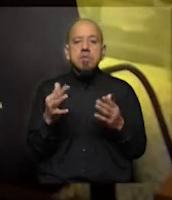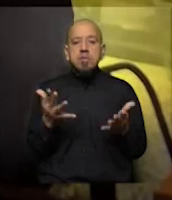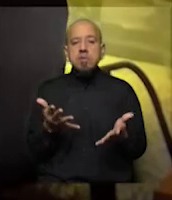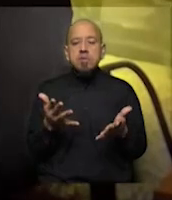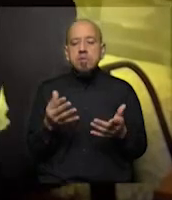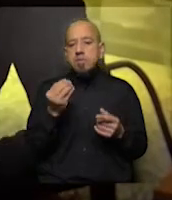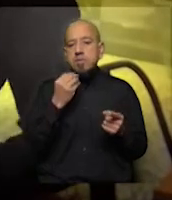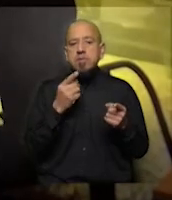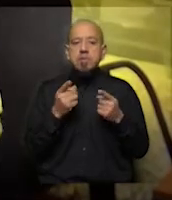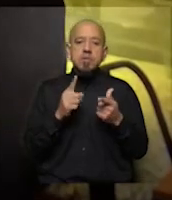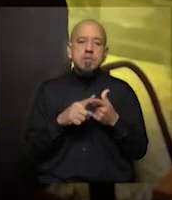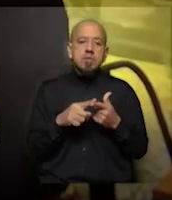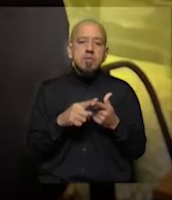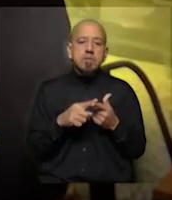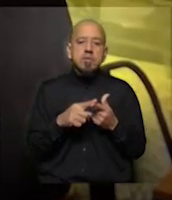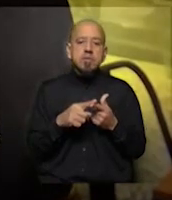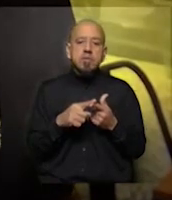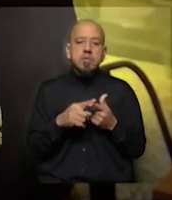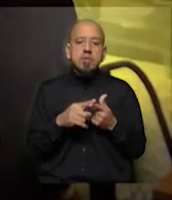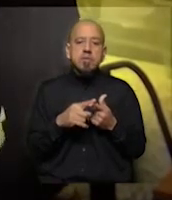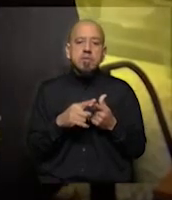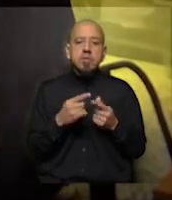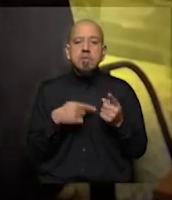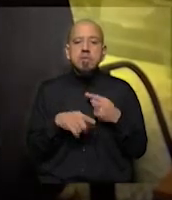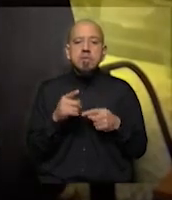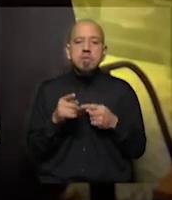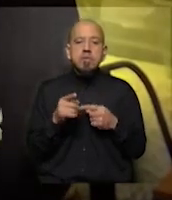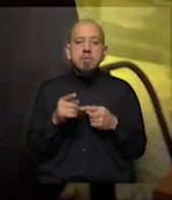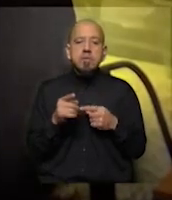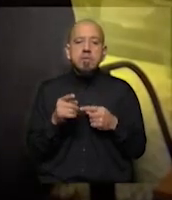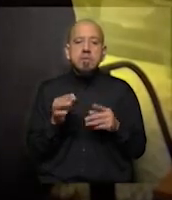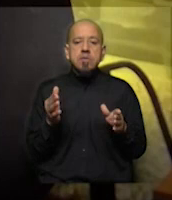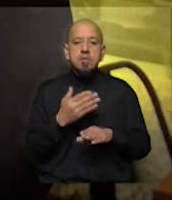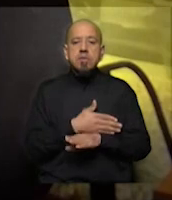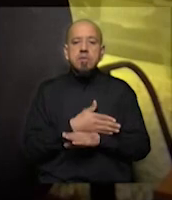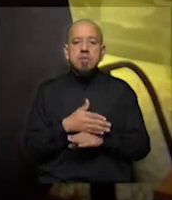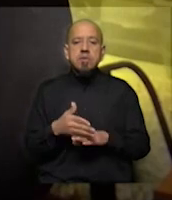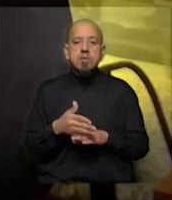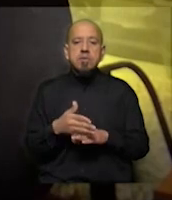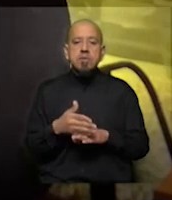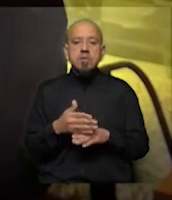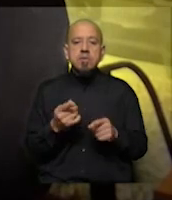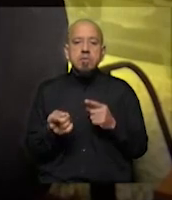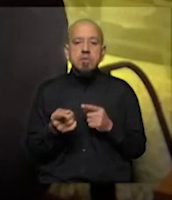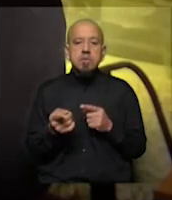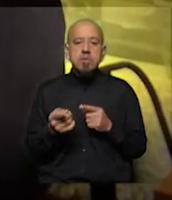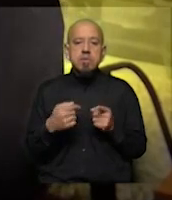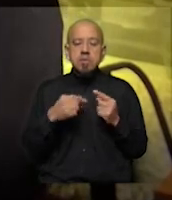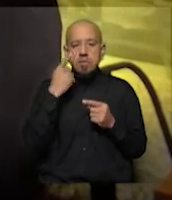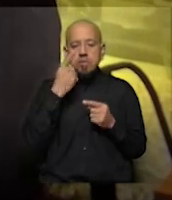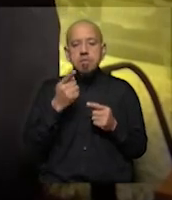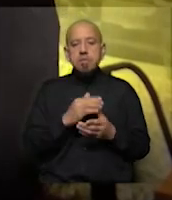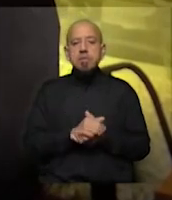rico, ¿tá? Escuchamos a Rotirita que la rompe, y después nos vamos para live era a escuchar a Sudor